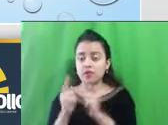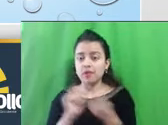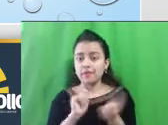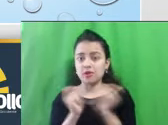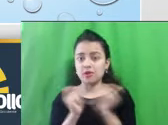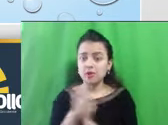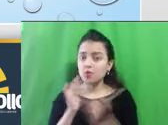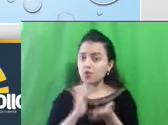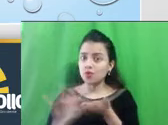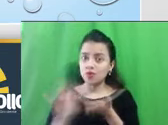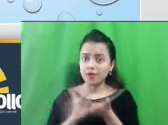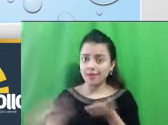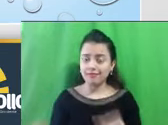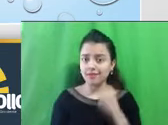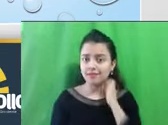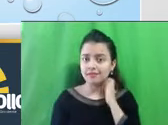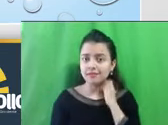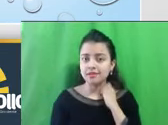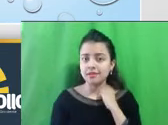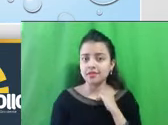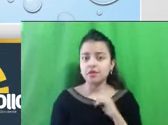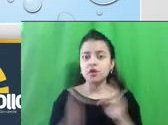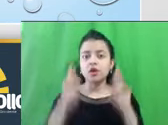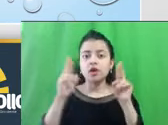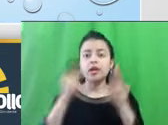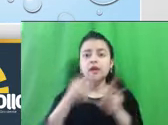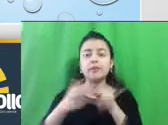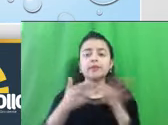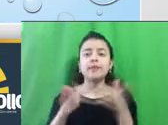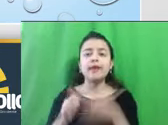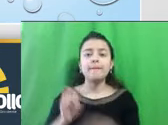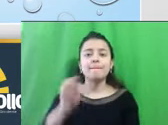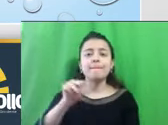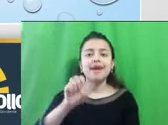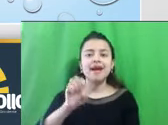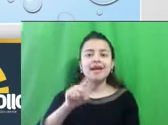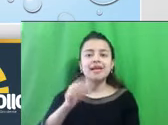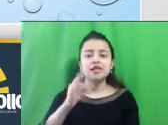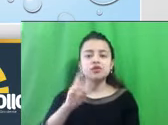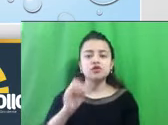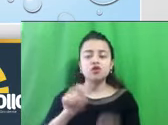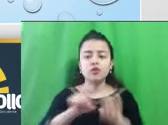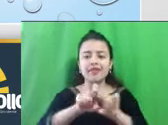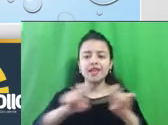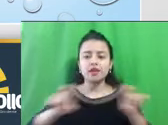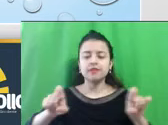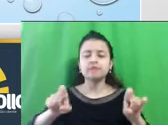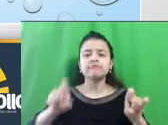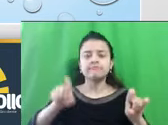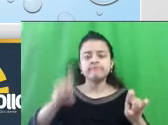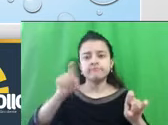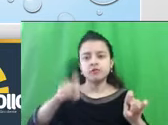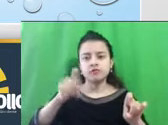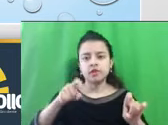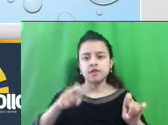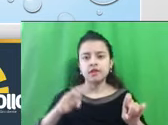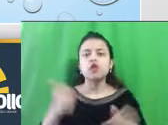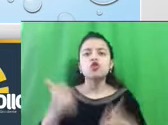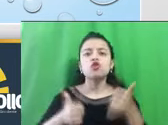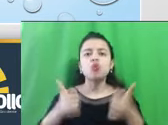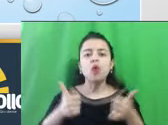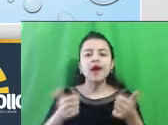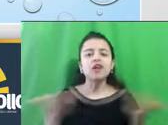porcentaje grande de entrega del plan maestro de acueducto alcantarillado. El plan maestro de acueducto alcantarillado nos determina cuáles redes y el grado de prioridad para cambiar